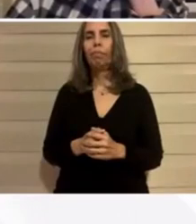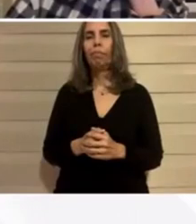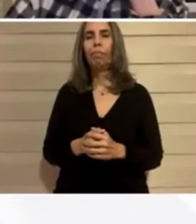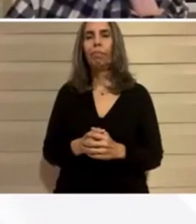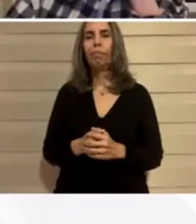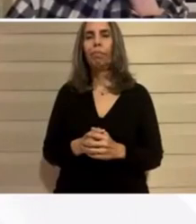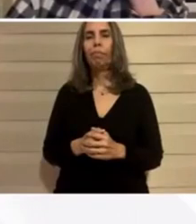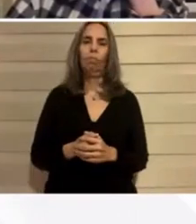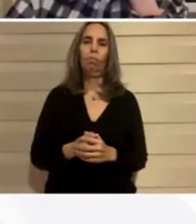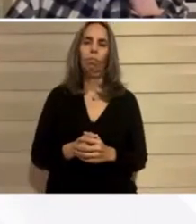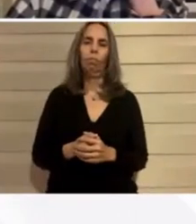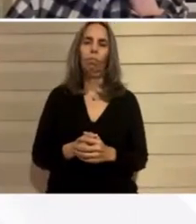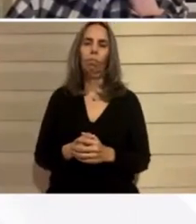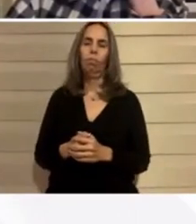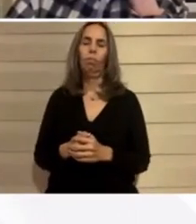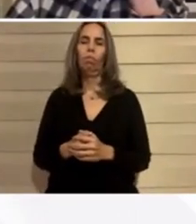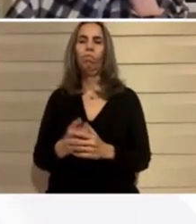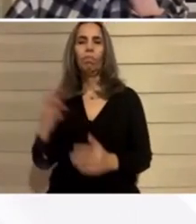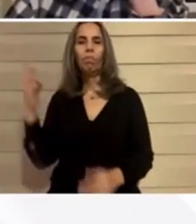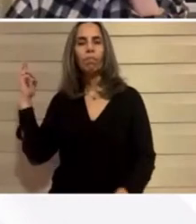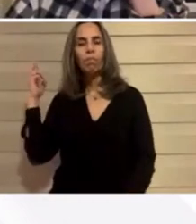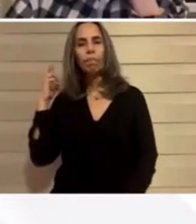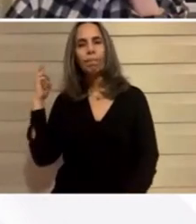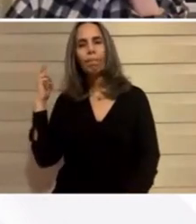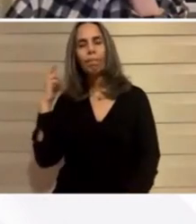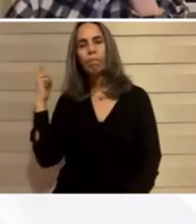el entusiasmo.